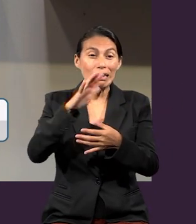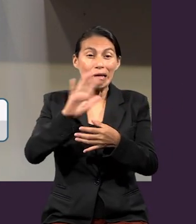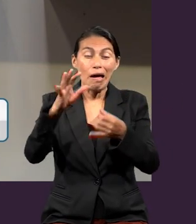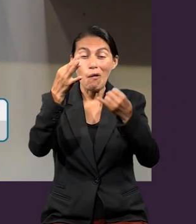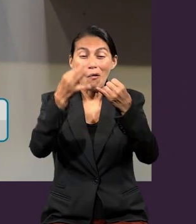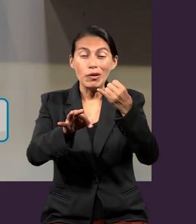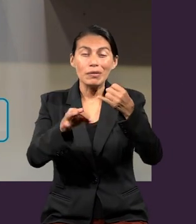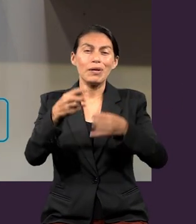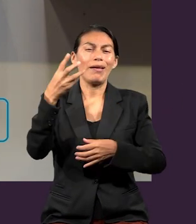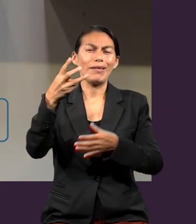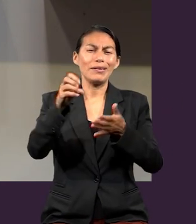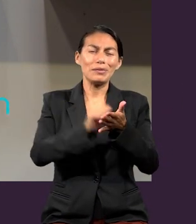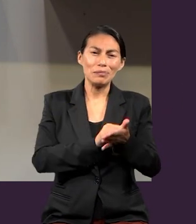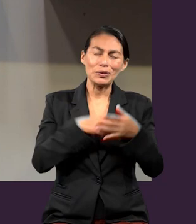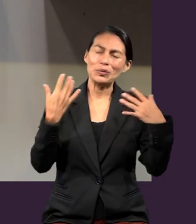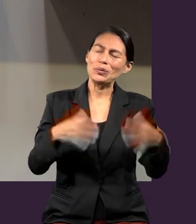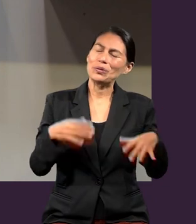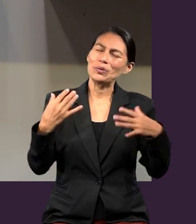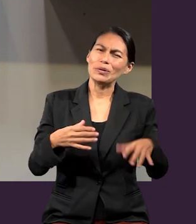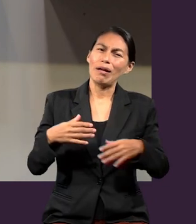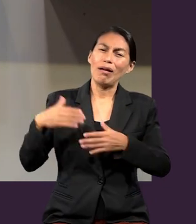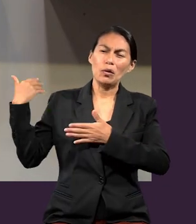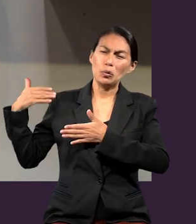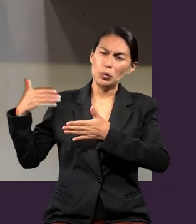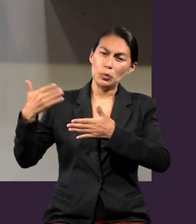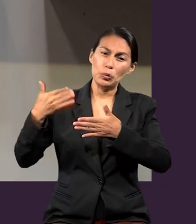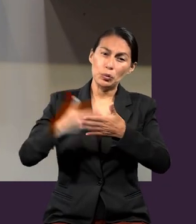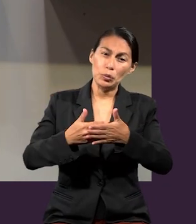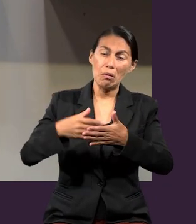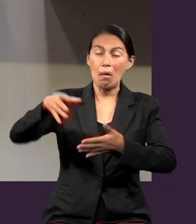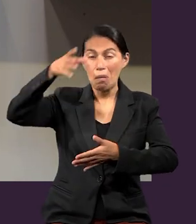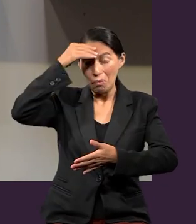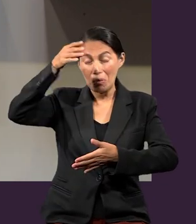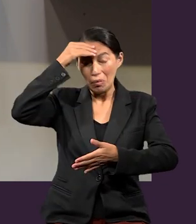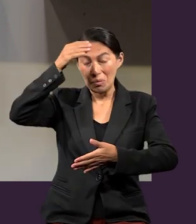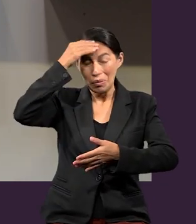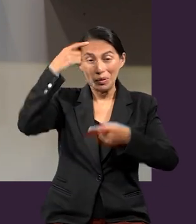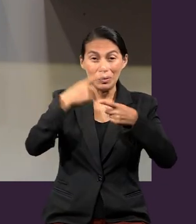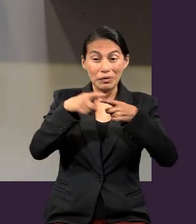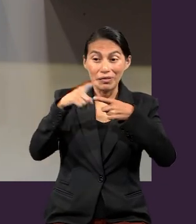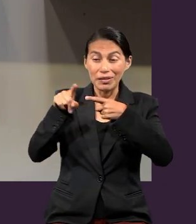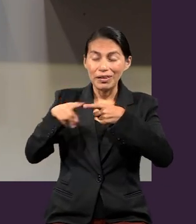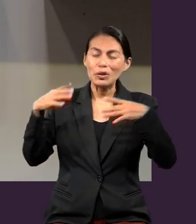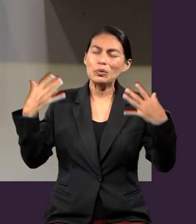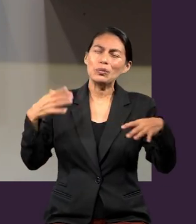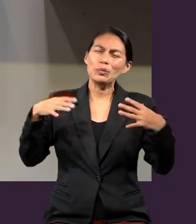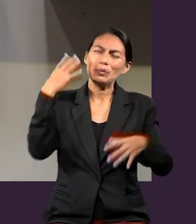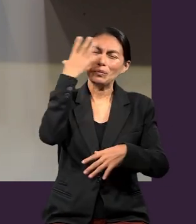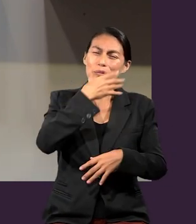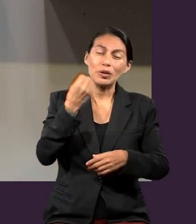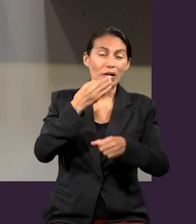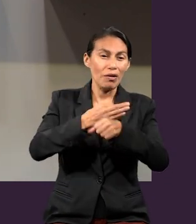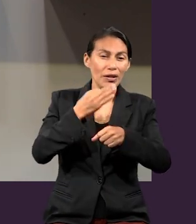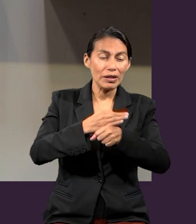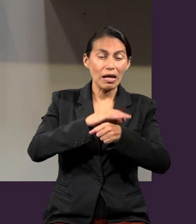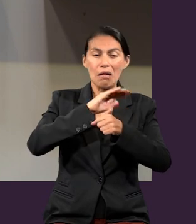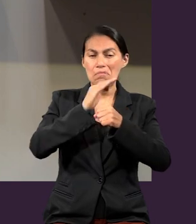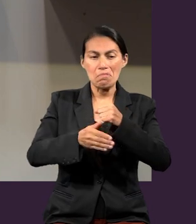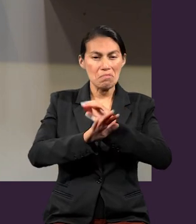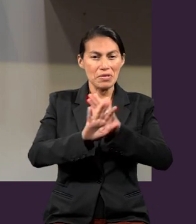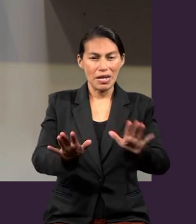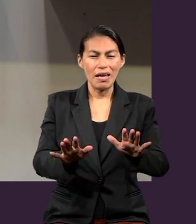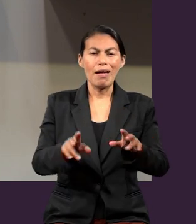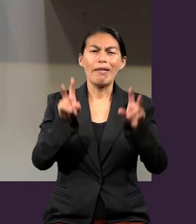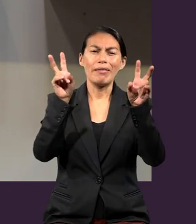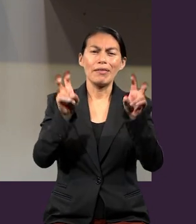lección de este trimestre. Qué grandes enseñanzas hemos recibido y qué bendición poder dar cierre a este